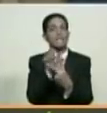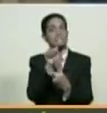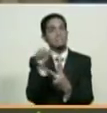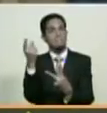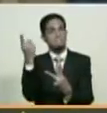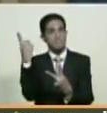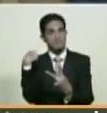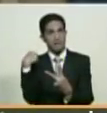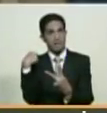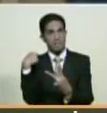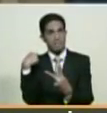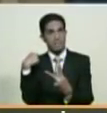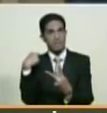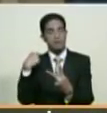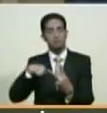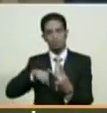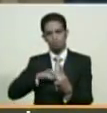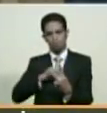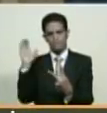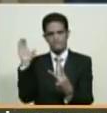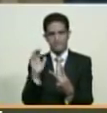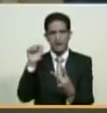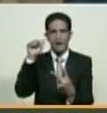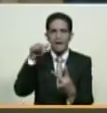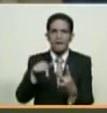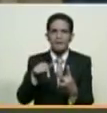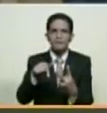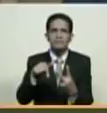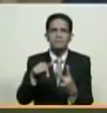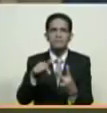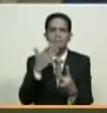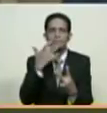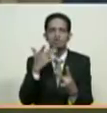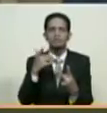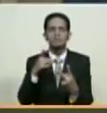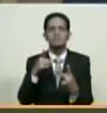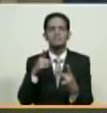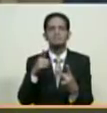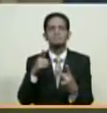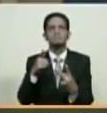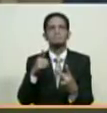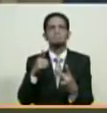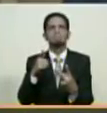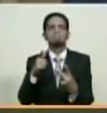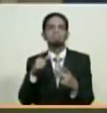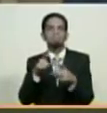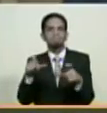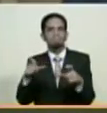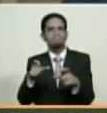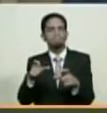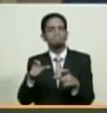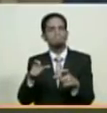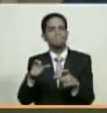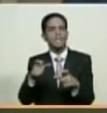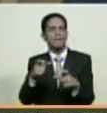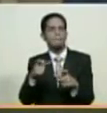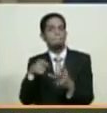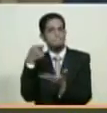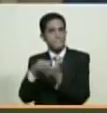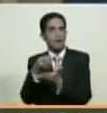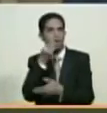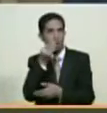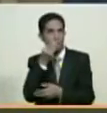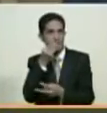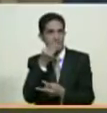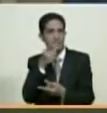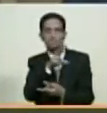nosotros estuvimos aquí en esta sala de prensa, mencionaba que el Cesta Ticket no iba a ser eliminado, esto a pesar del aumento del salario mínimo.